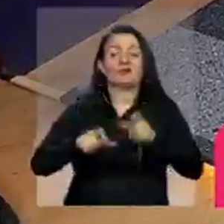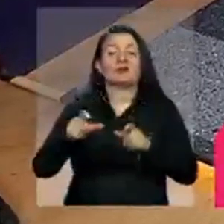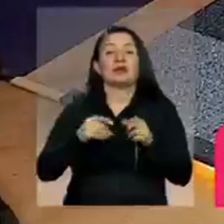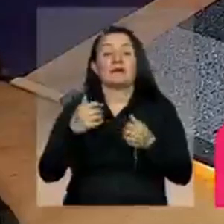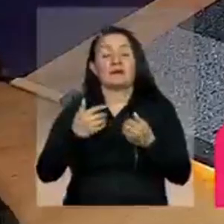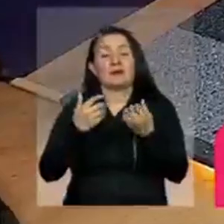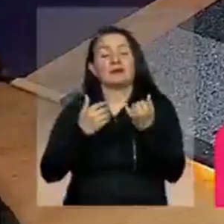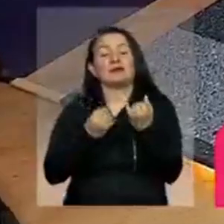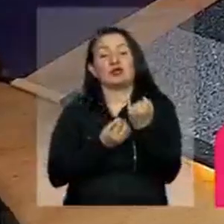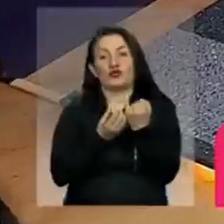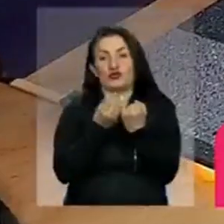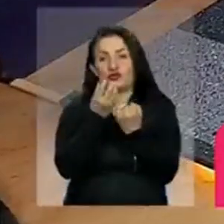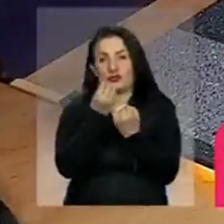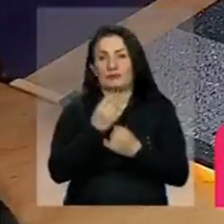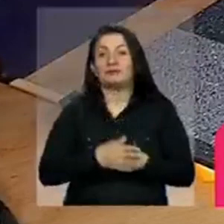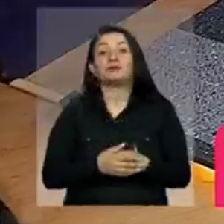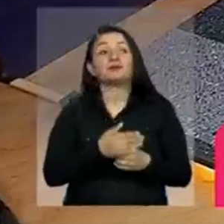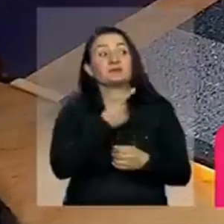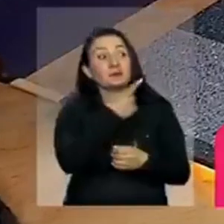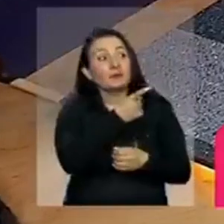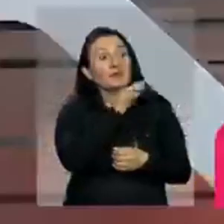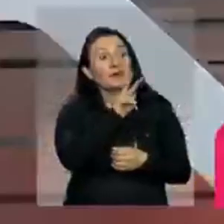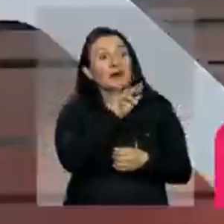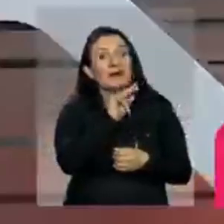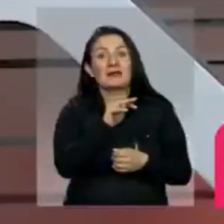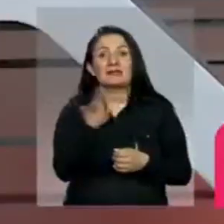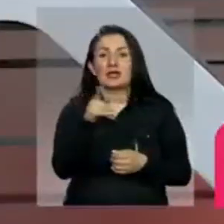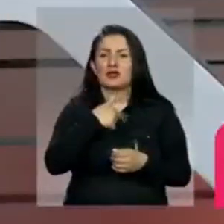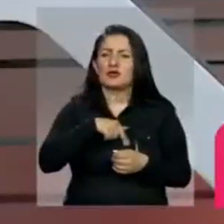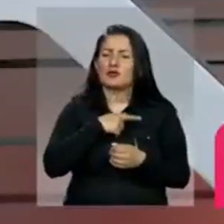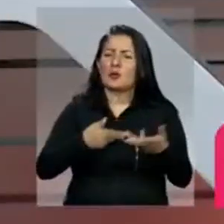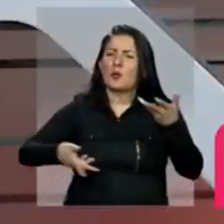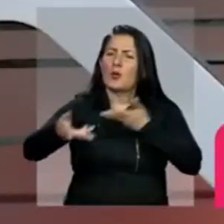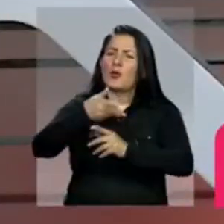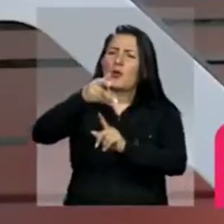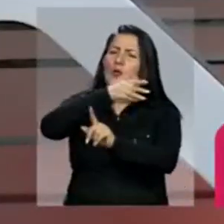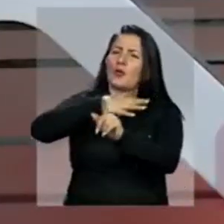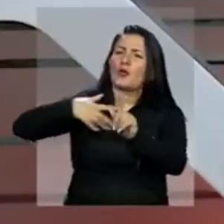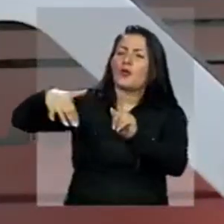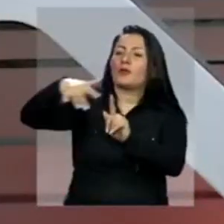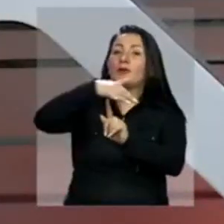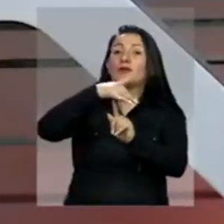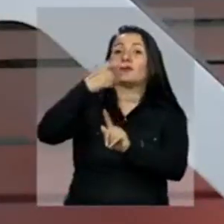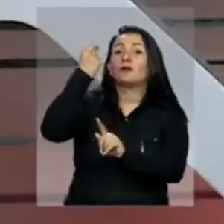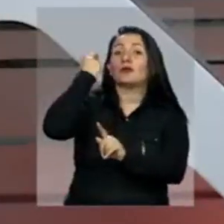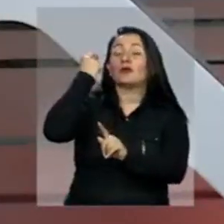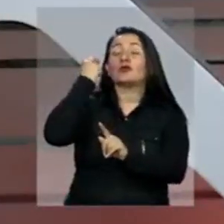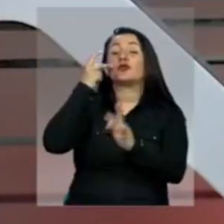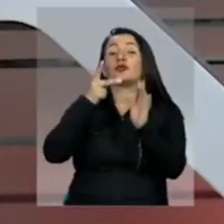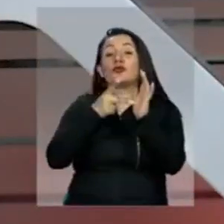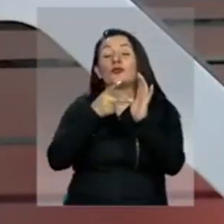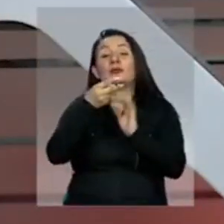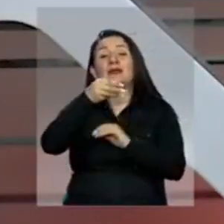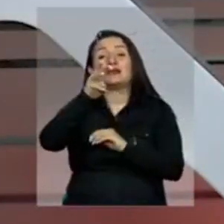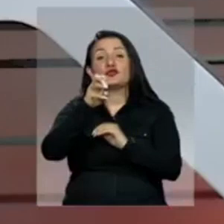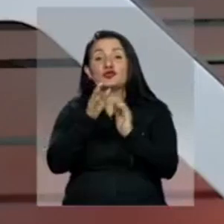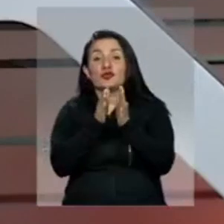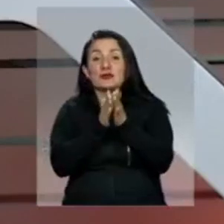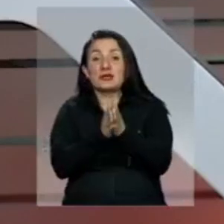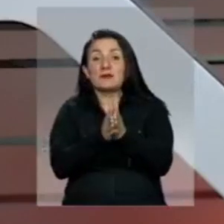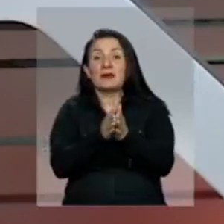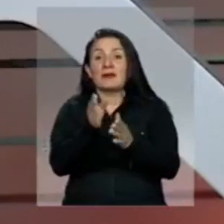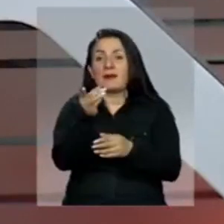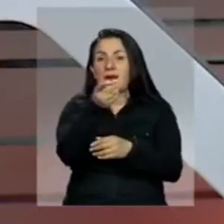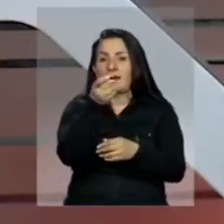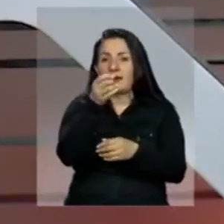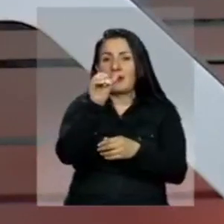nuestra sociedad. Mire, Vanessa y María Fernanda, vamos a hacer un poco de contexto recordando que en diciembre de 2018, Gabriel Camargo, quien falleció